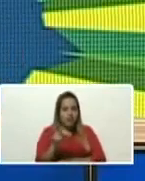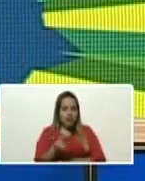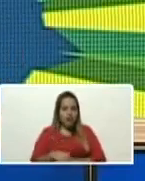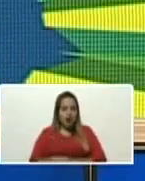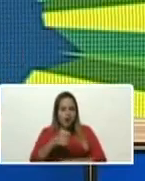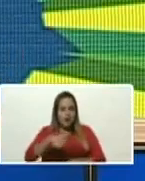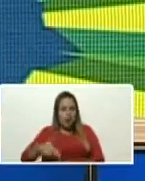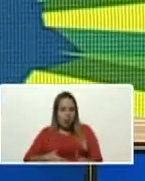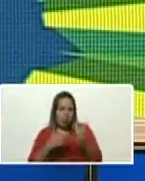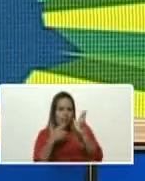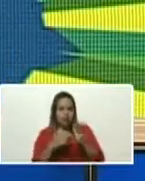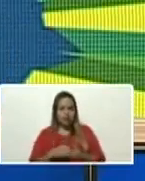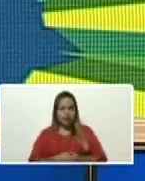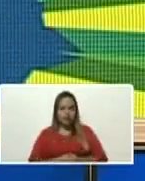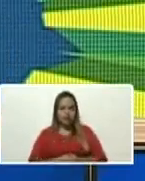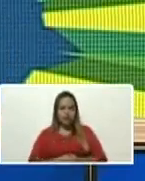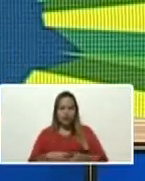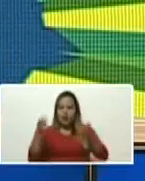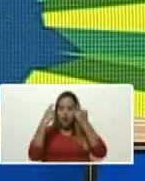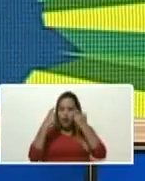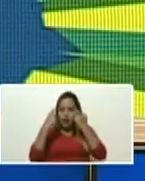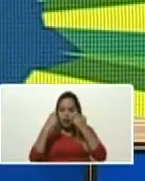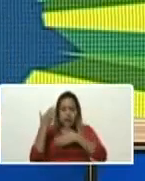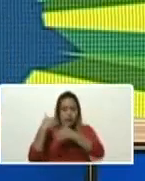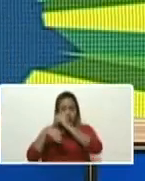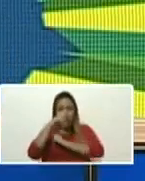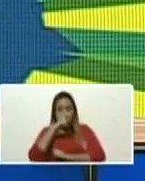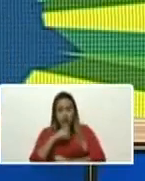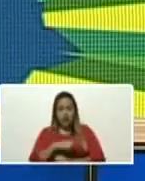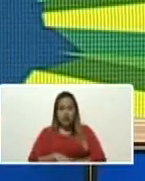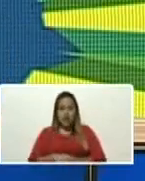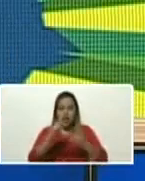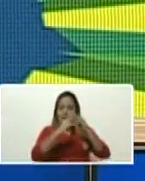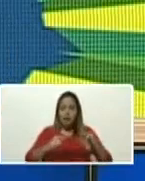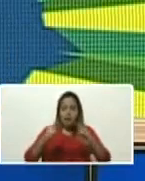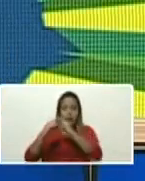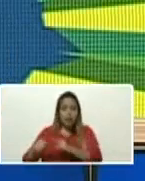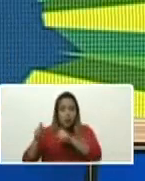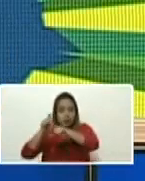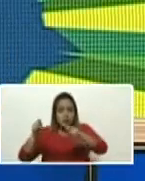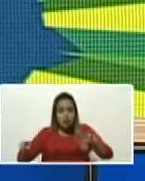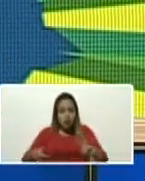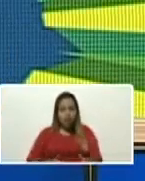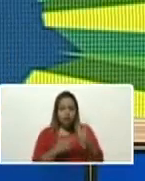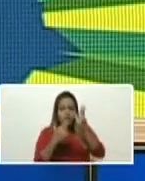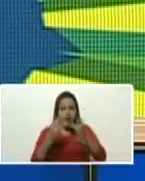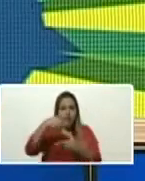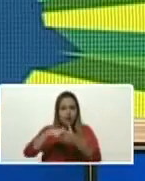mercenarios, entrenados en su momento en campamentos de mercenarios en Colombia.